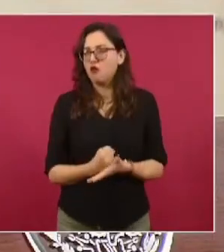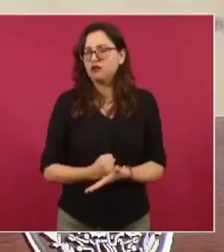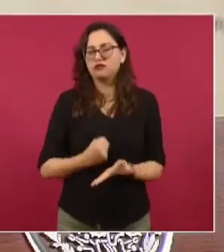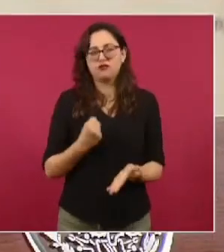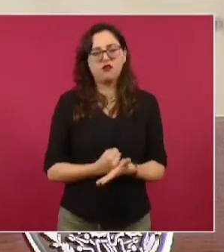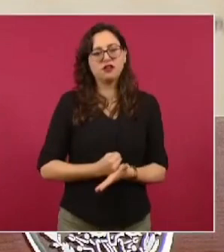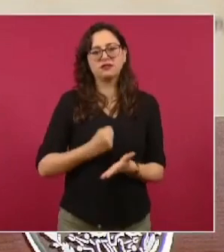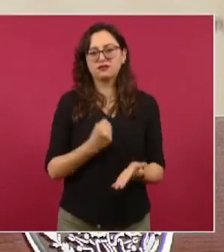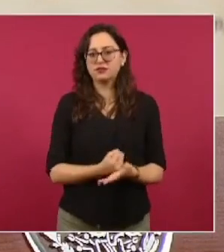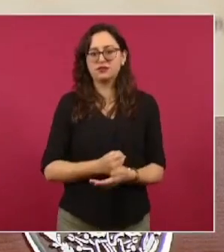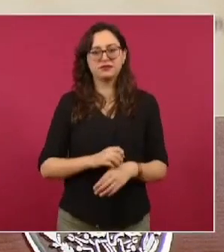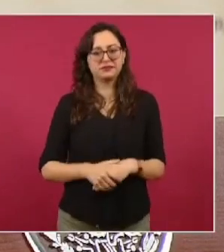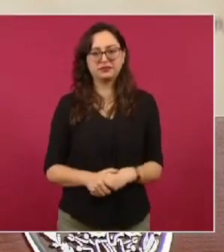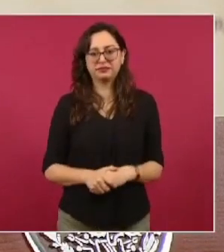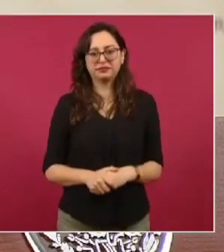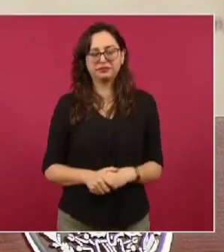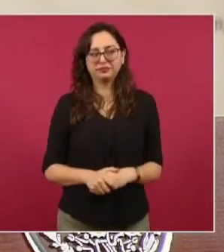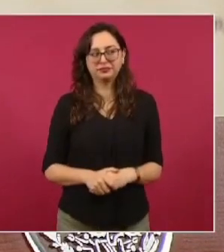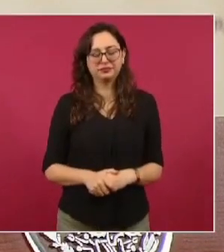queremos